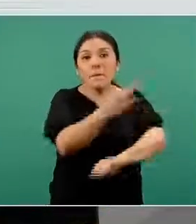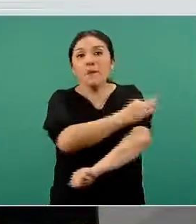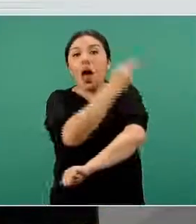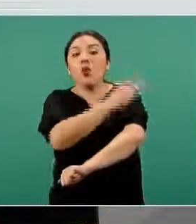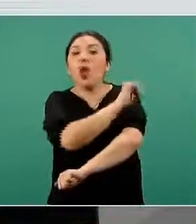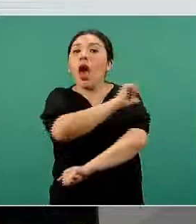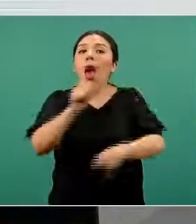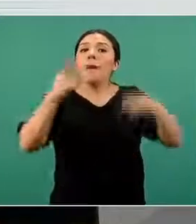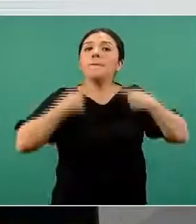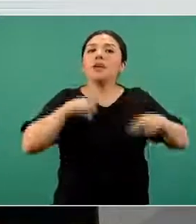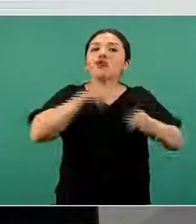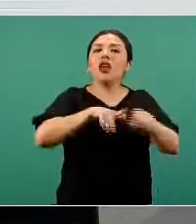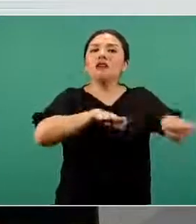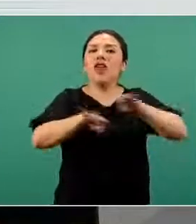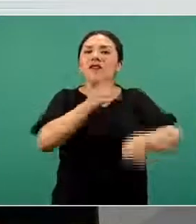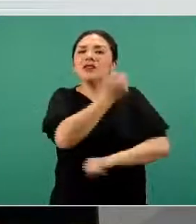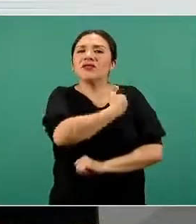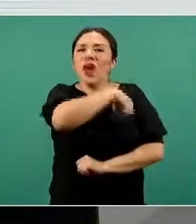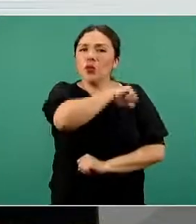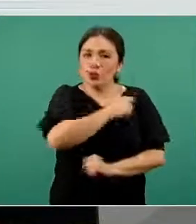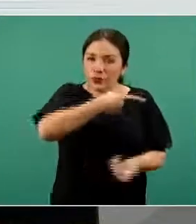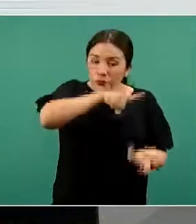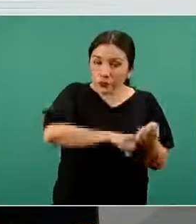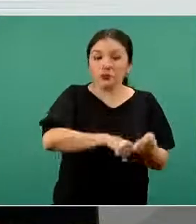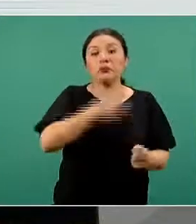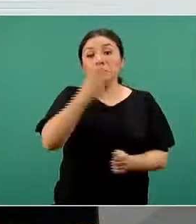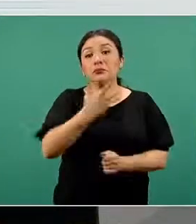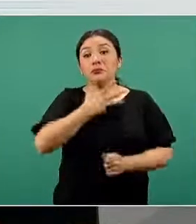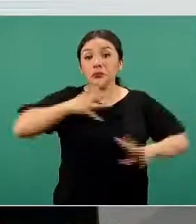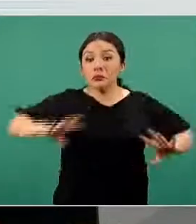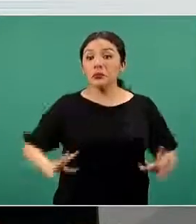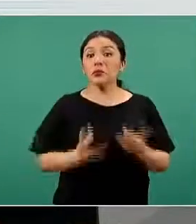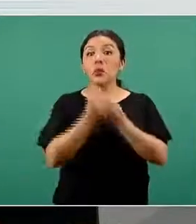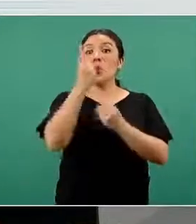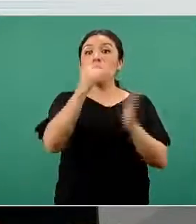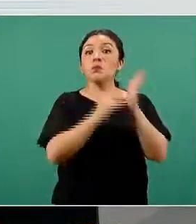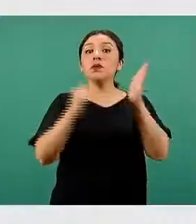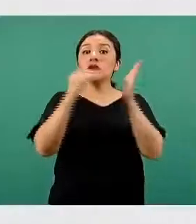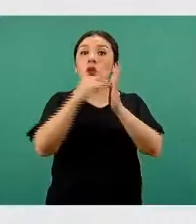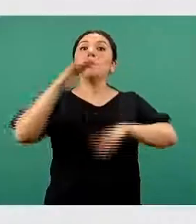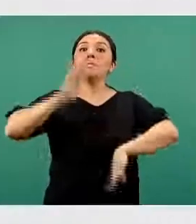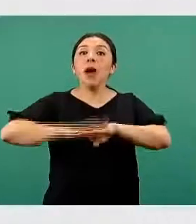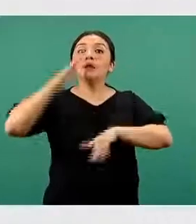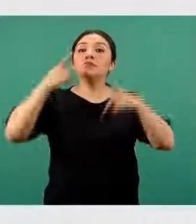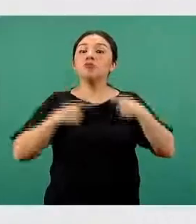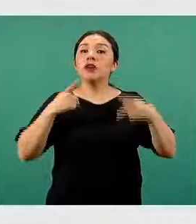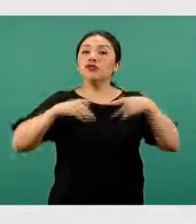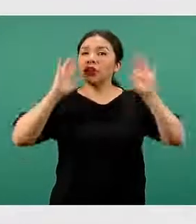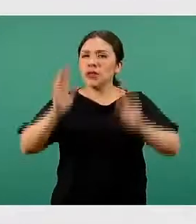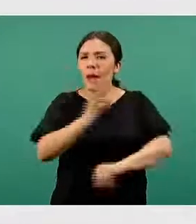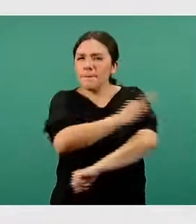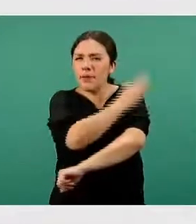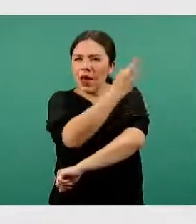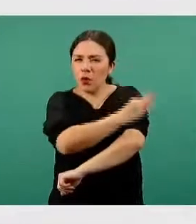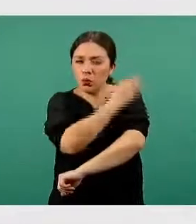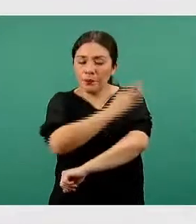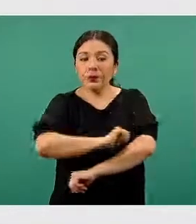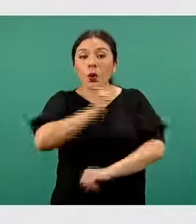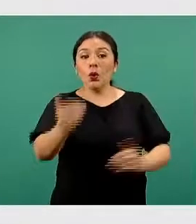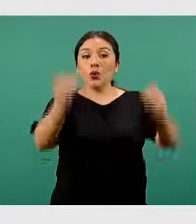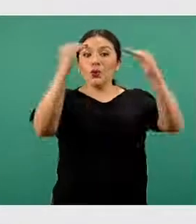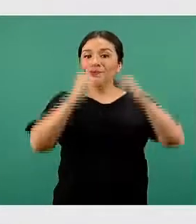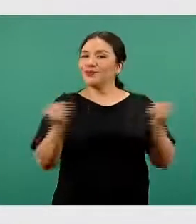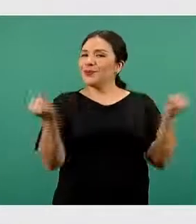en personal de salud, para lo cual se tiene ya más de 1 millón de personas vacunadas. Después tenemos también una parte